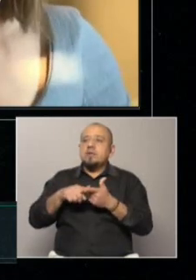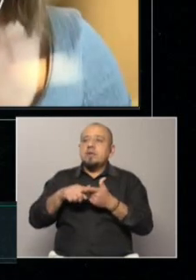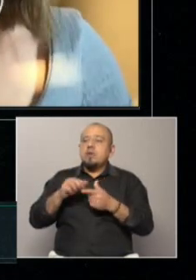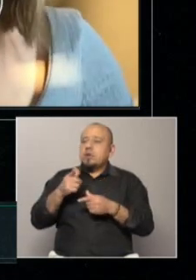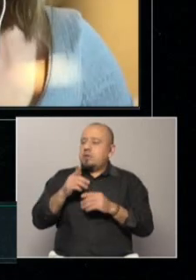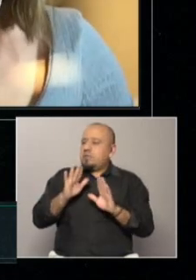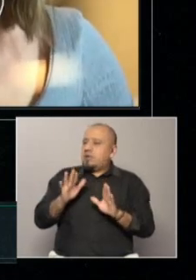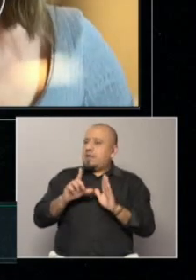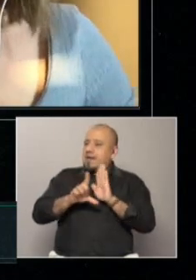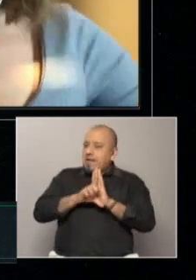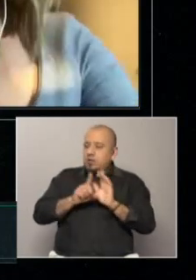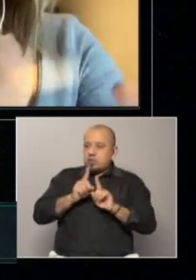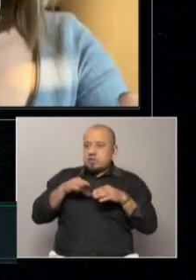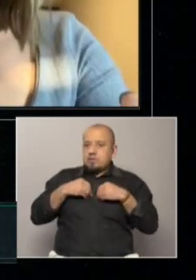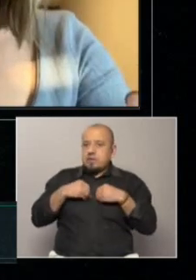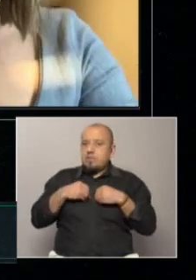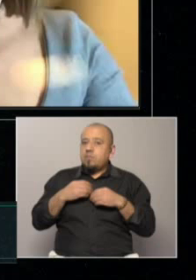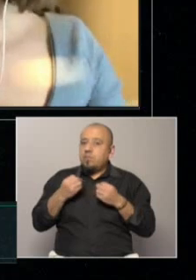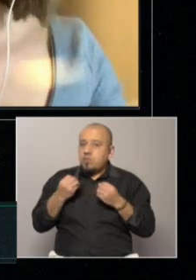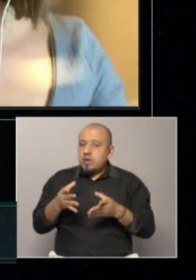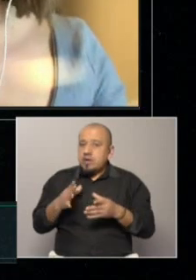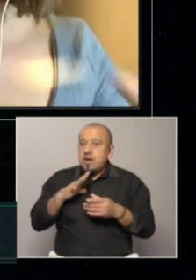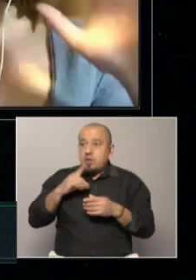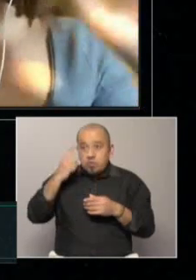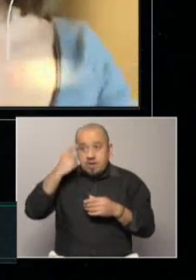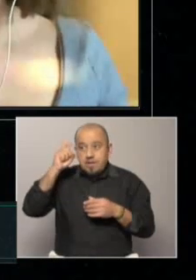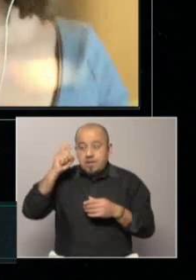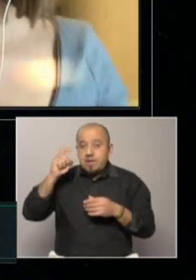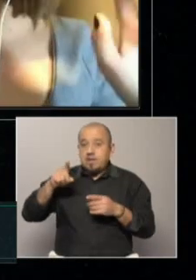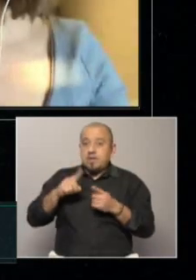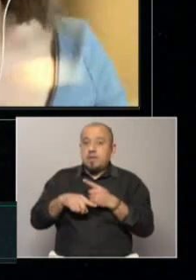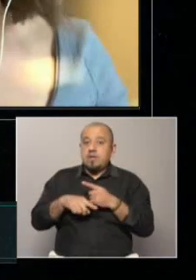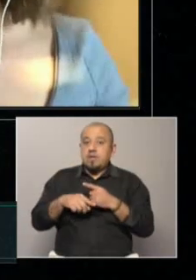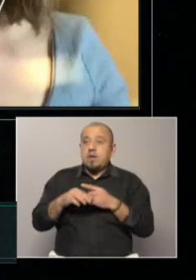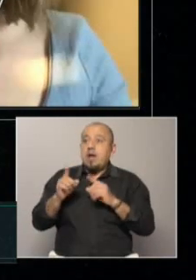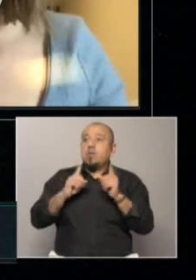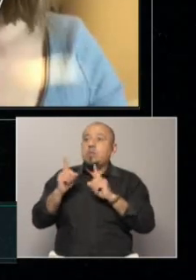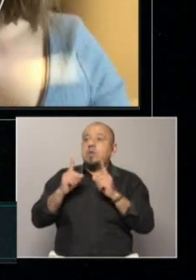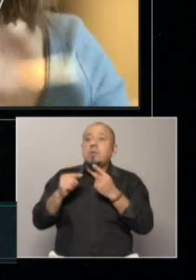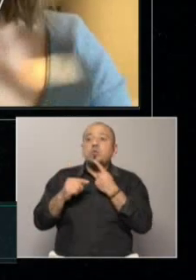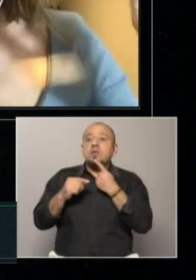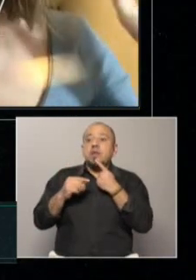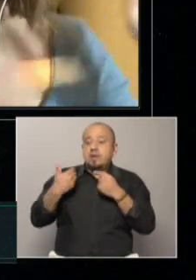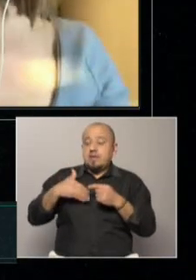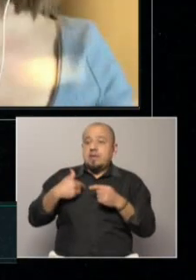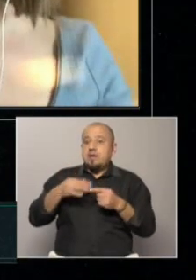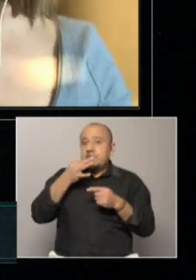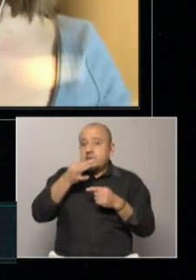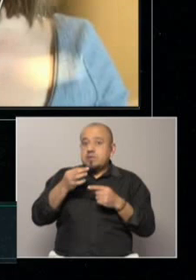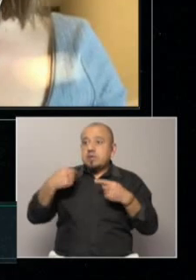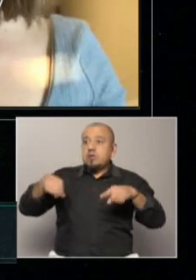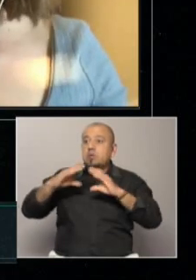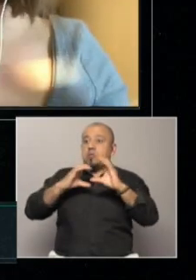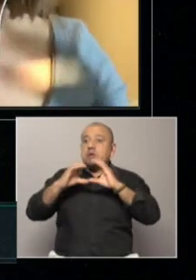legalmente aceptado. Digo esto porque hay una idea y hay una parte de un sector de la política argentina, en un sector de los